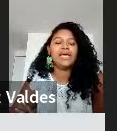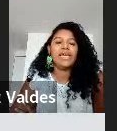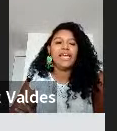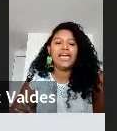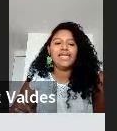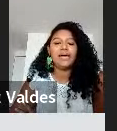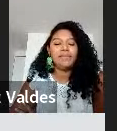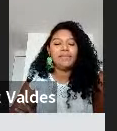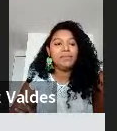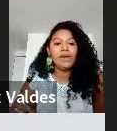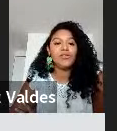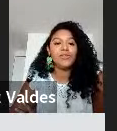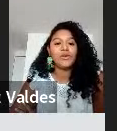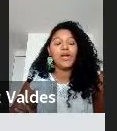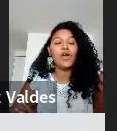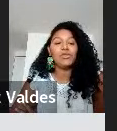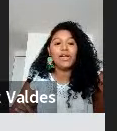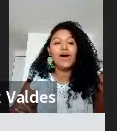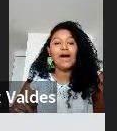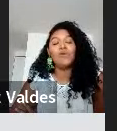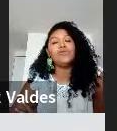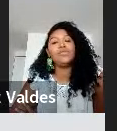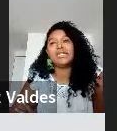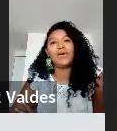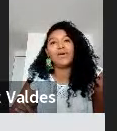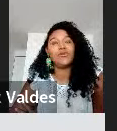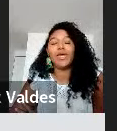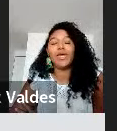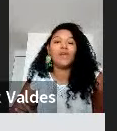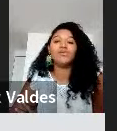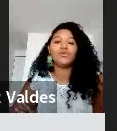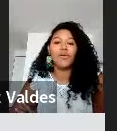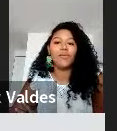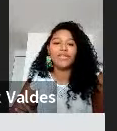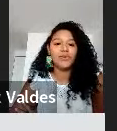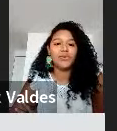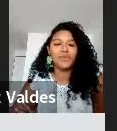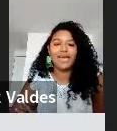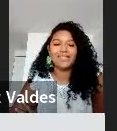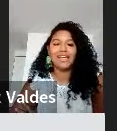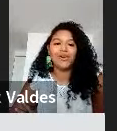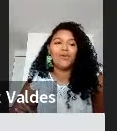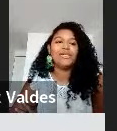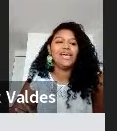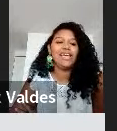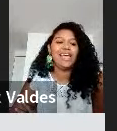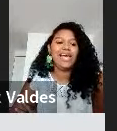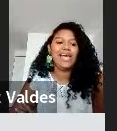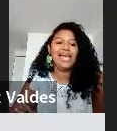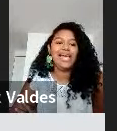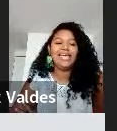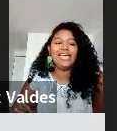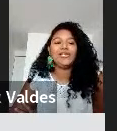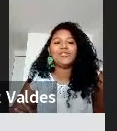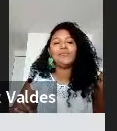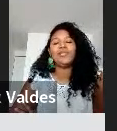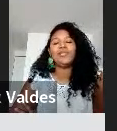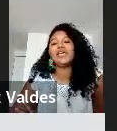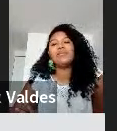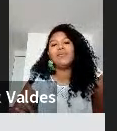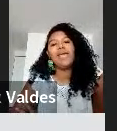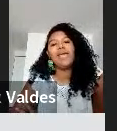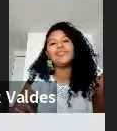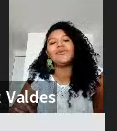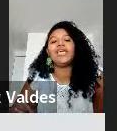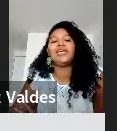Petra. También me contó sobre cómo trabajaban juntas aunque no tuvieran un solo peso para hacerlo. Y entonces pues